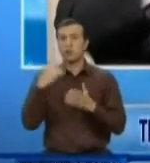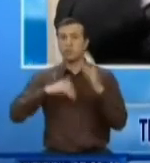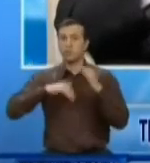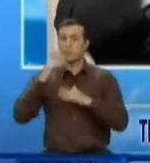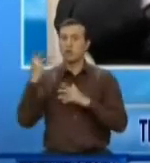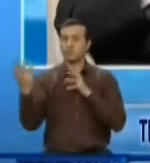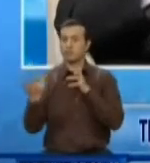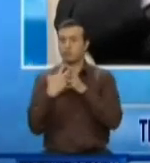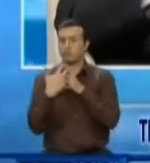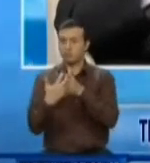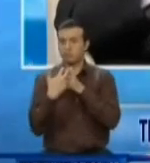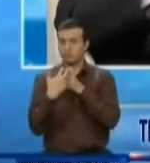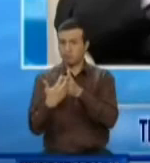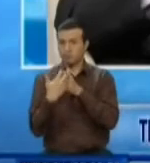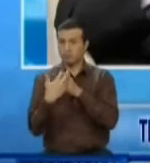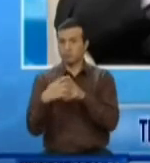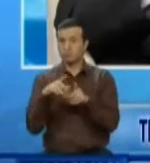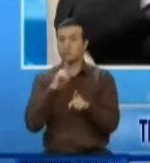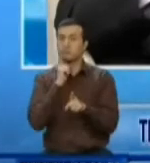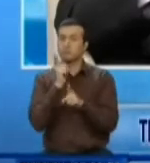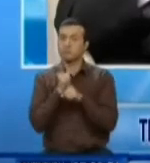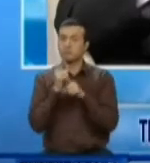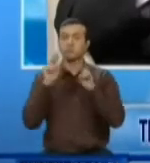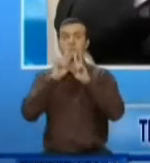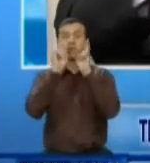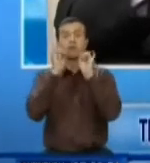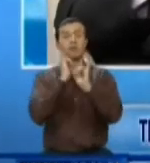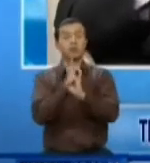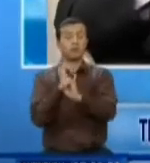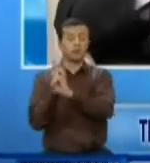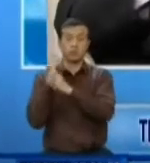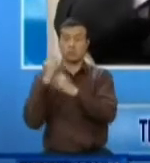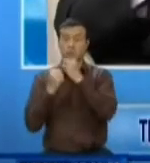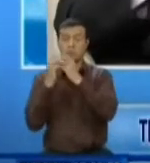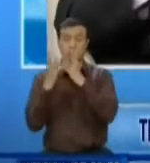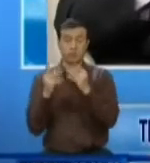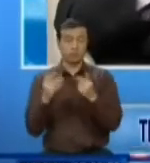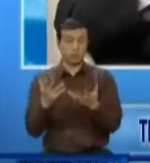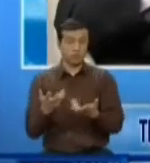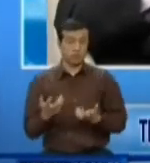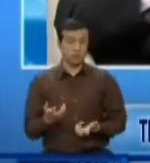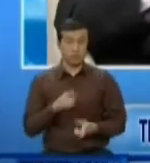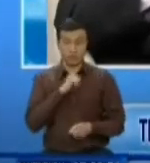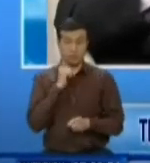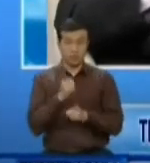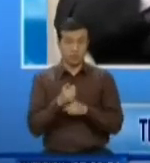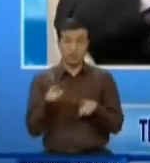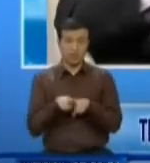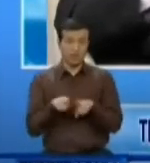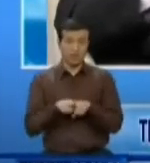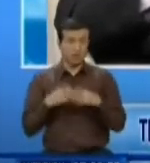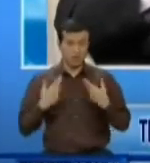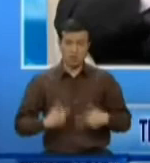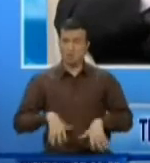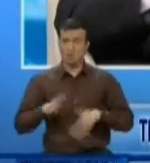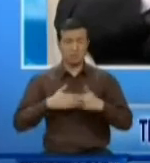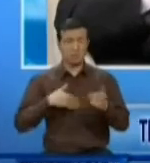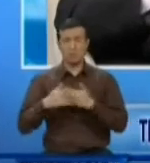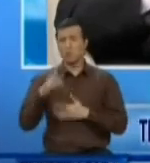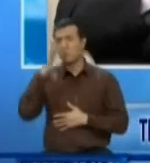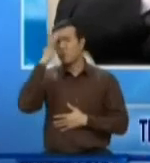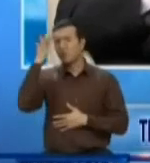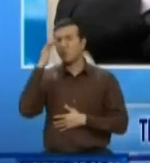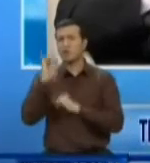cercanía o más influencia en las instituciones de solución de controversias entonces si da lo mismo porque se